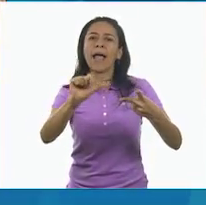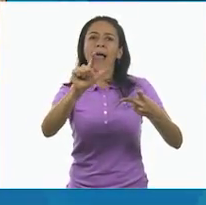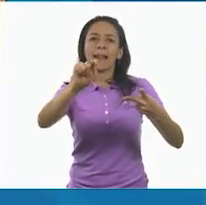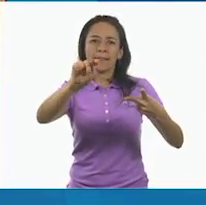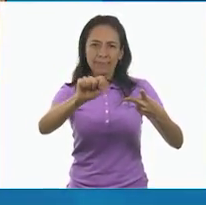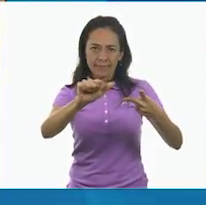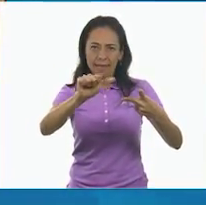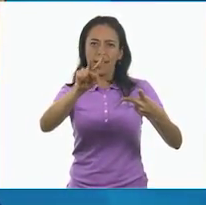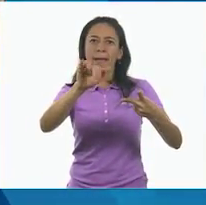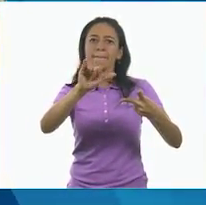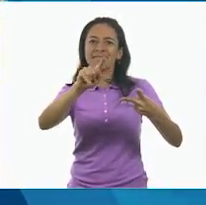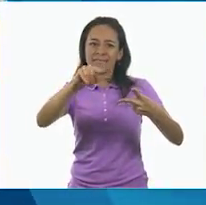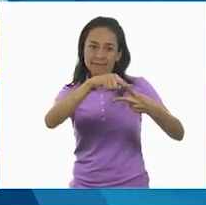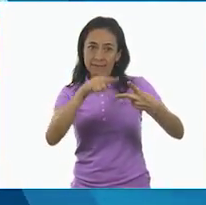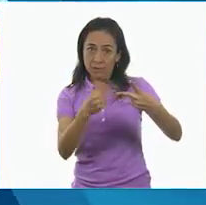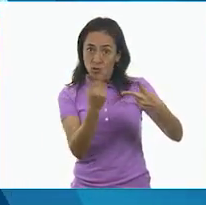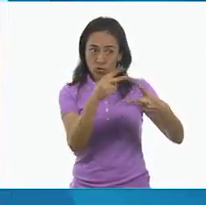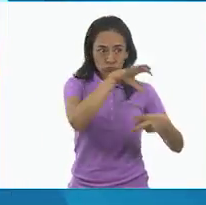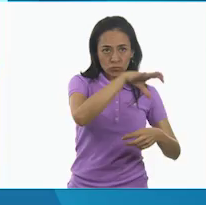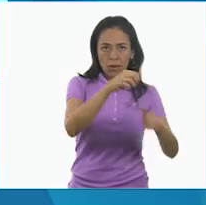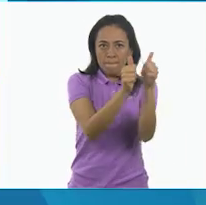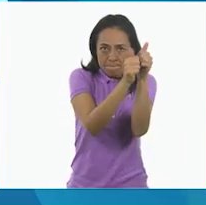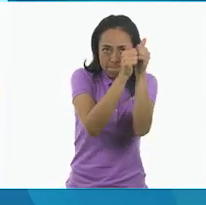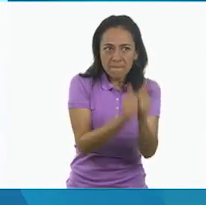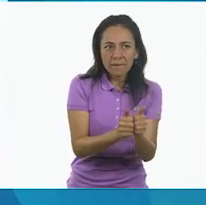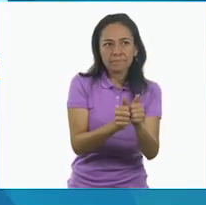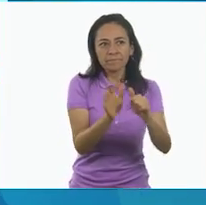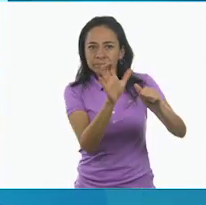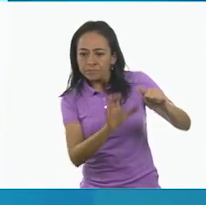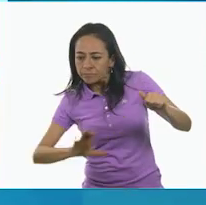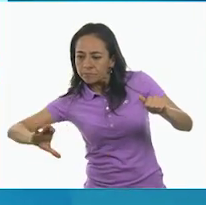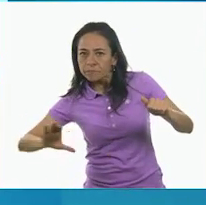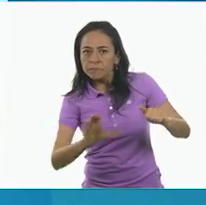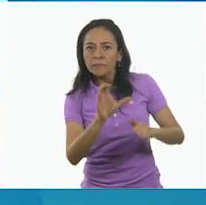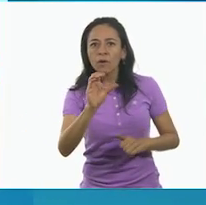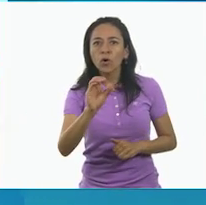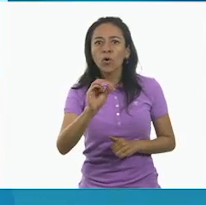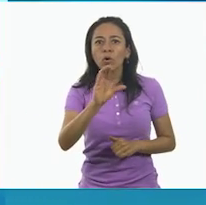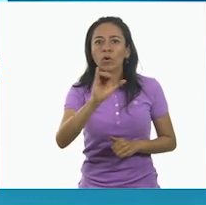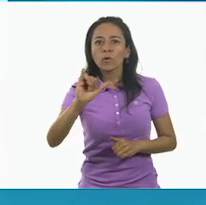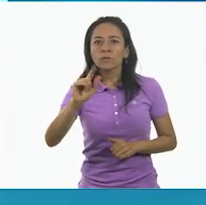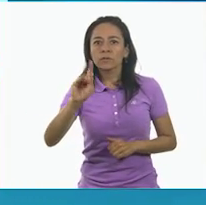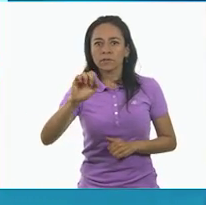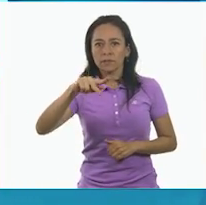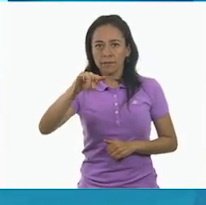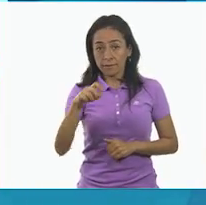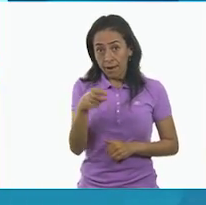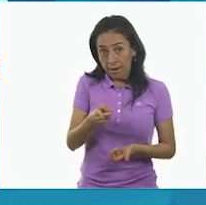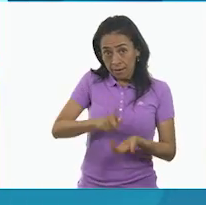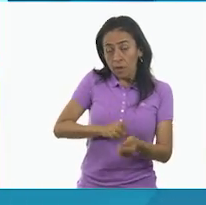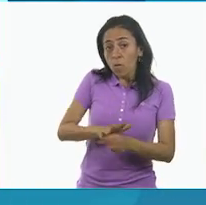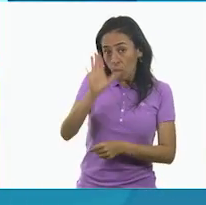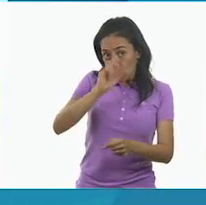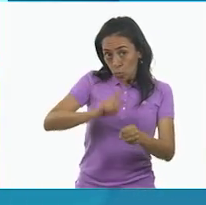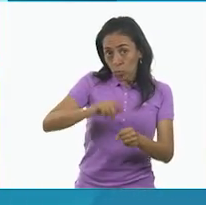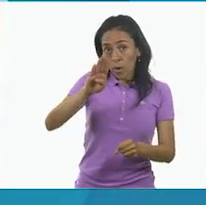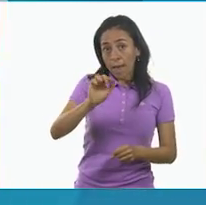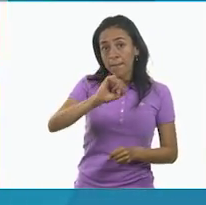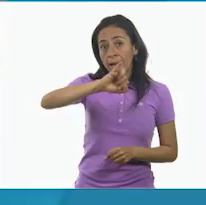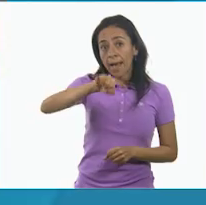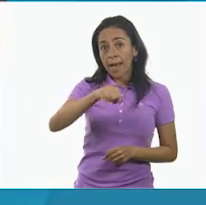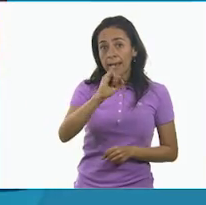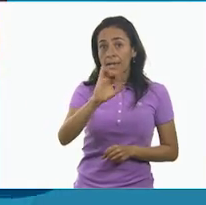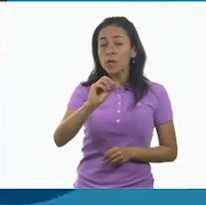principales asentamientos. Occidente. En esta área se encuentra la cultura del Bajío y la